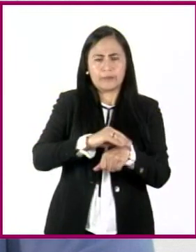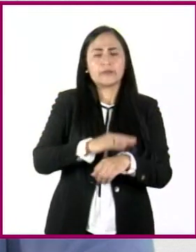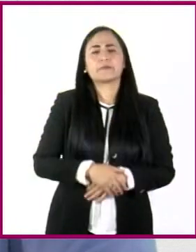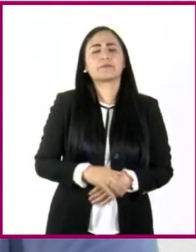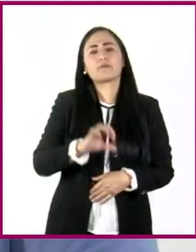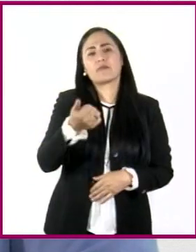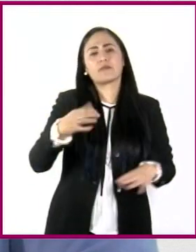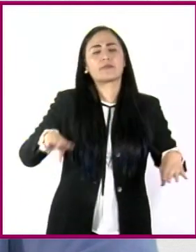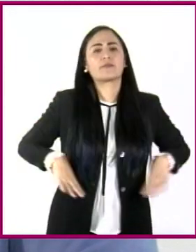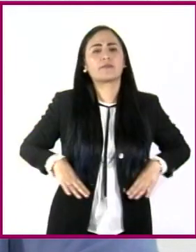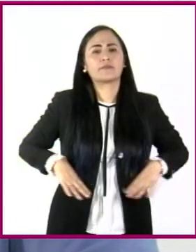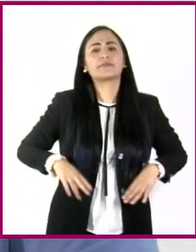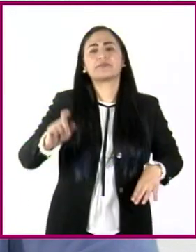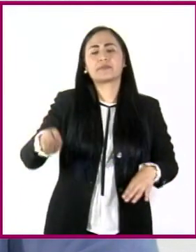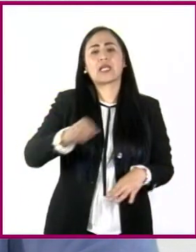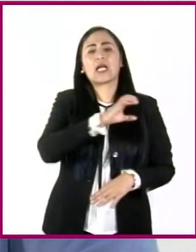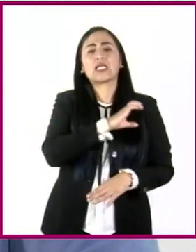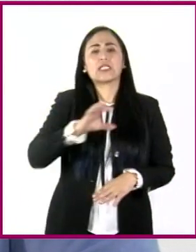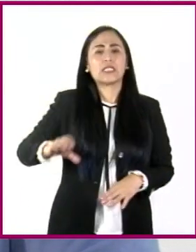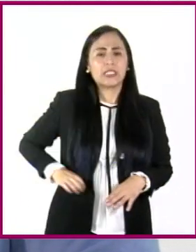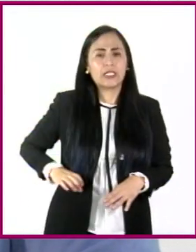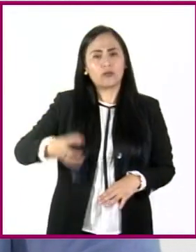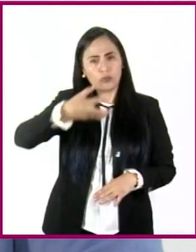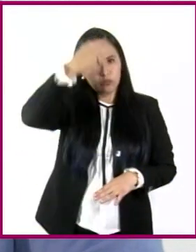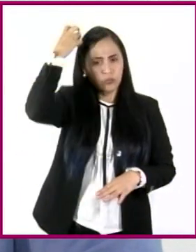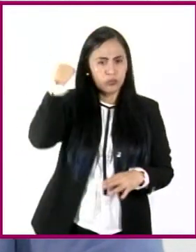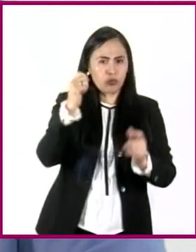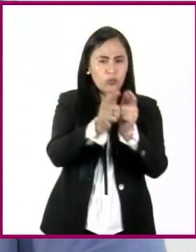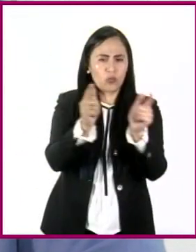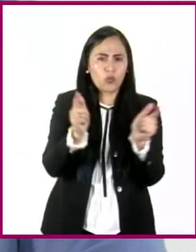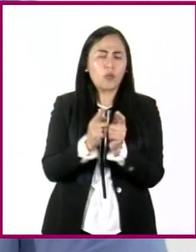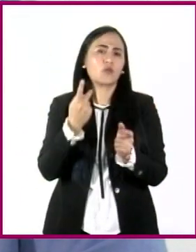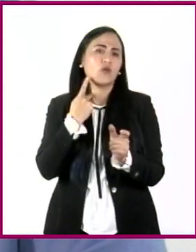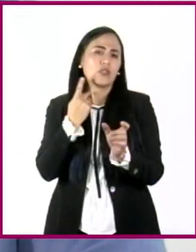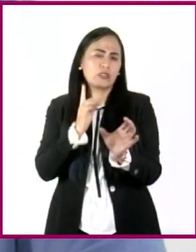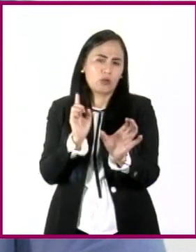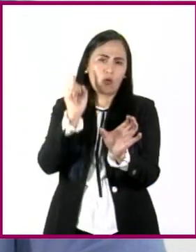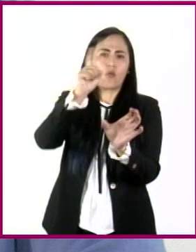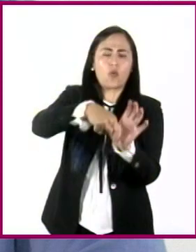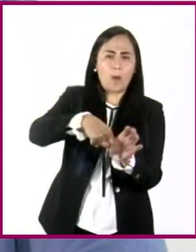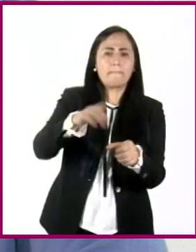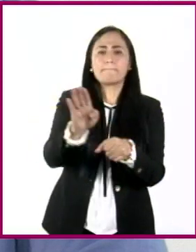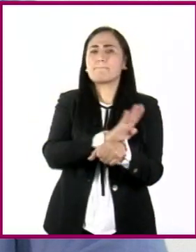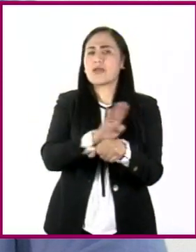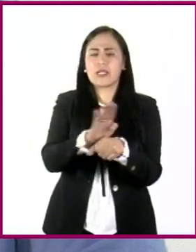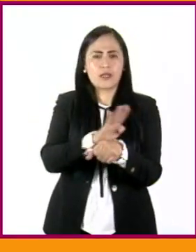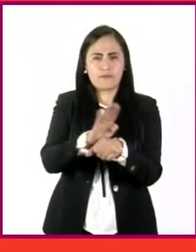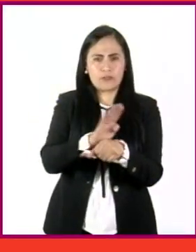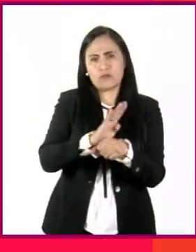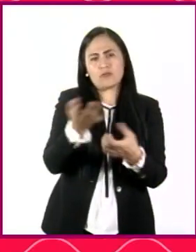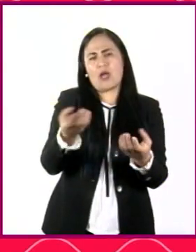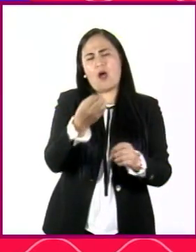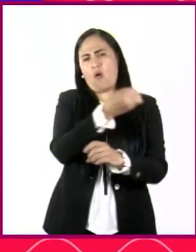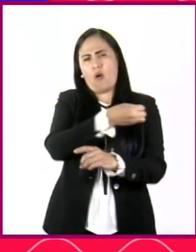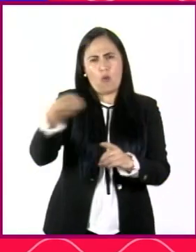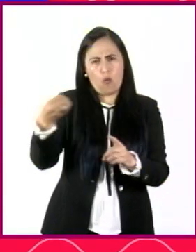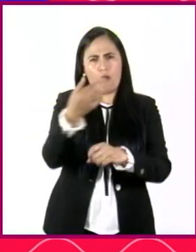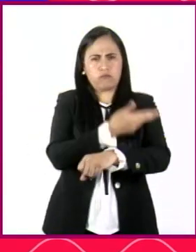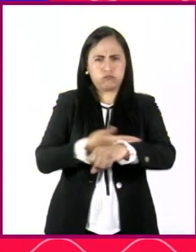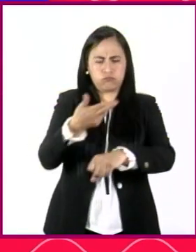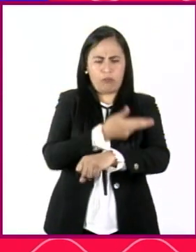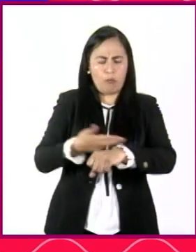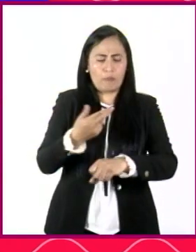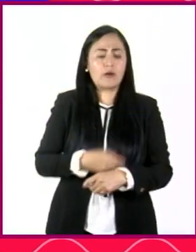más, que los candidatos adscritos a organizaciones políticas adquieren beneficios propios de organizaciones formales.